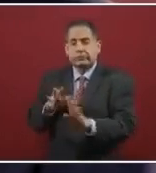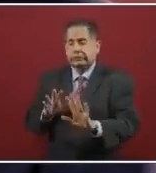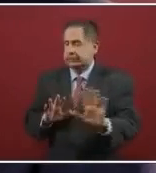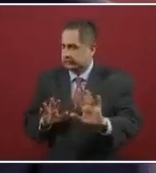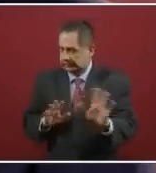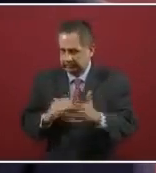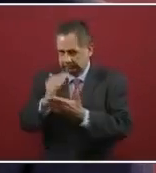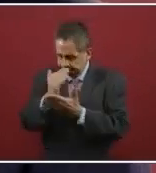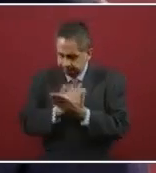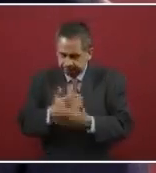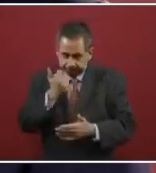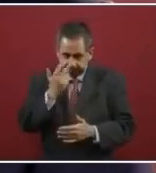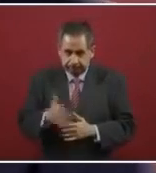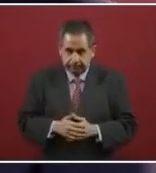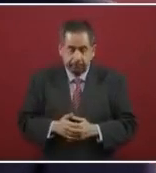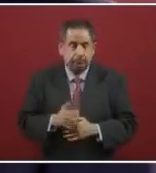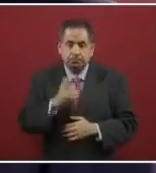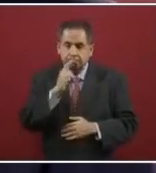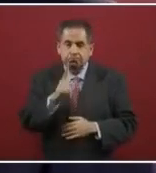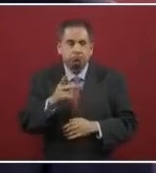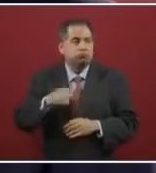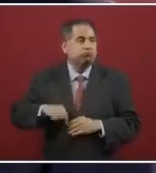y preferimos